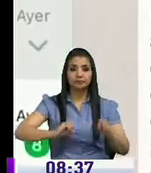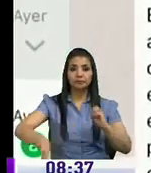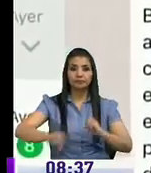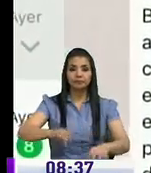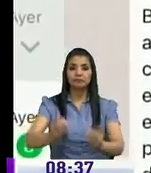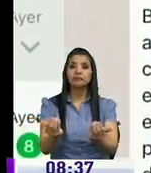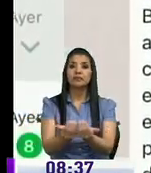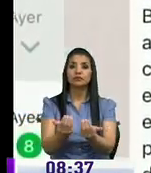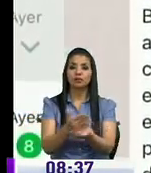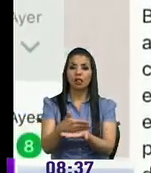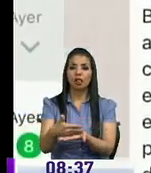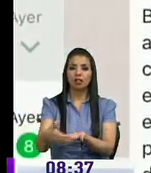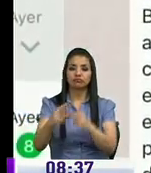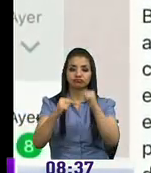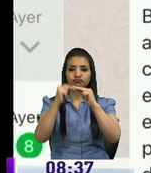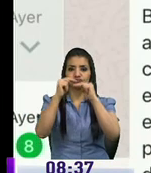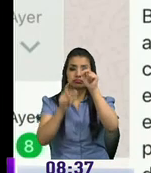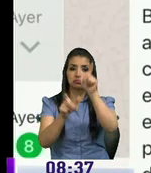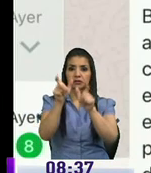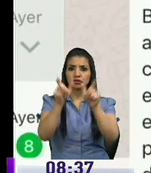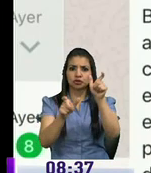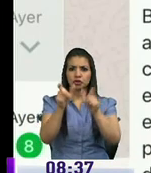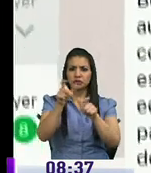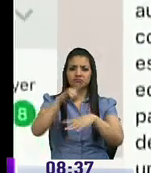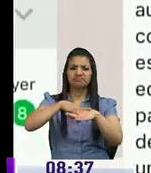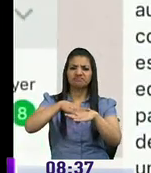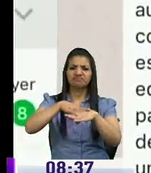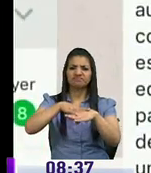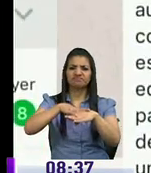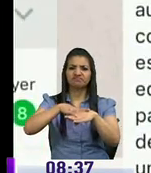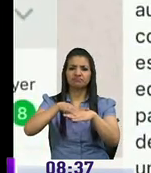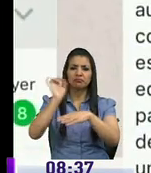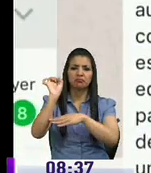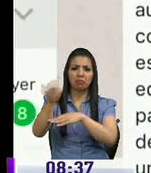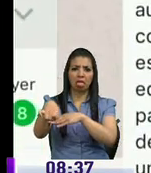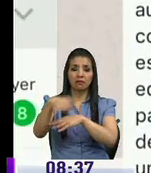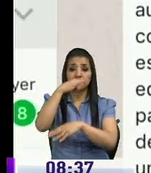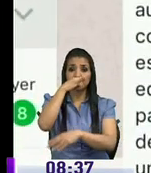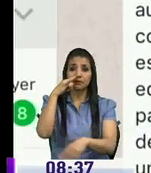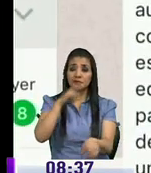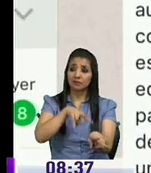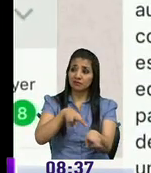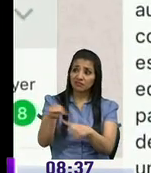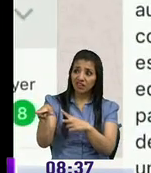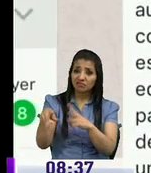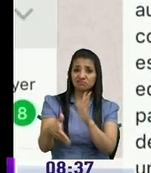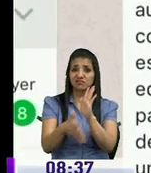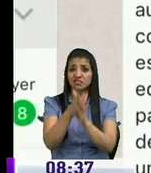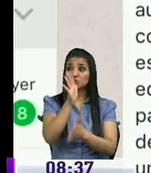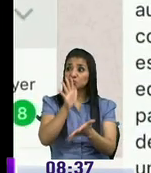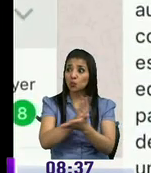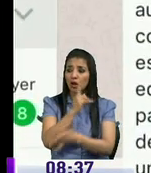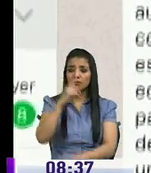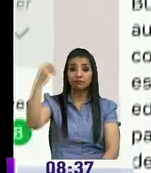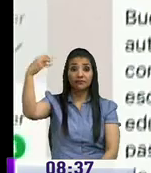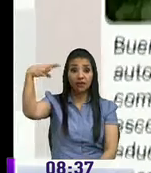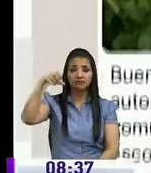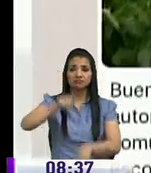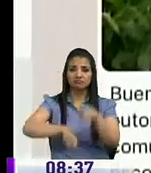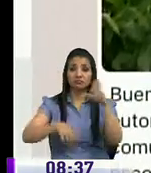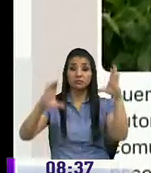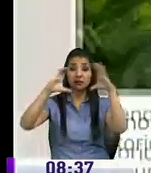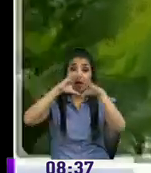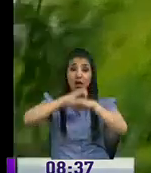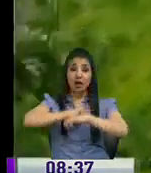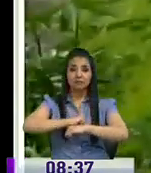basura y escombros. Aquí además las personas sin educación se orinan y no les importa que por ahí pasen niños para dirigirse a la escuela. Los focos de iluminación están rotos y la noche es